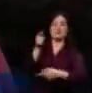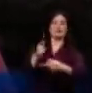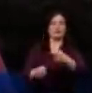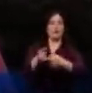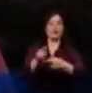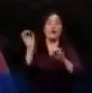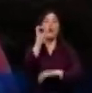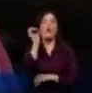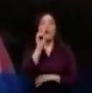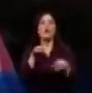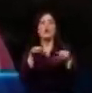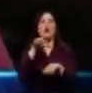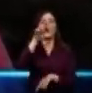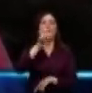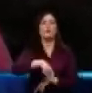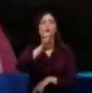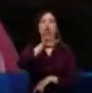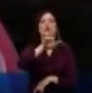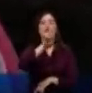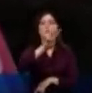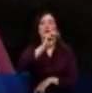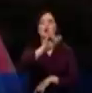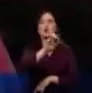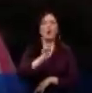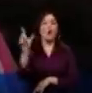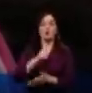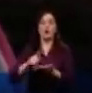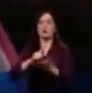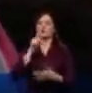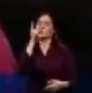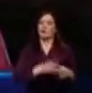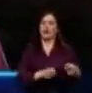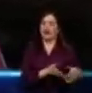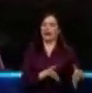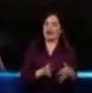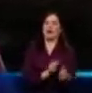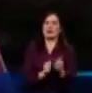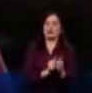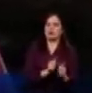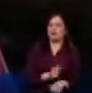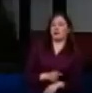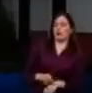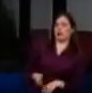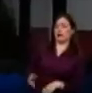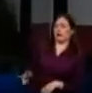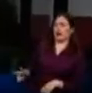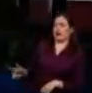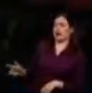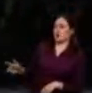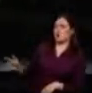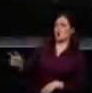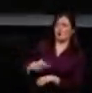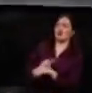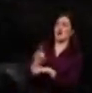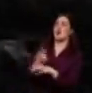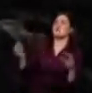que viajan al lago Agrio, tienen que irse por el límite del Carchi, que les queda una hora más. El pueblo del Playón